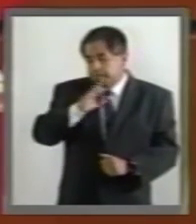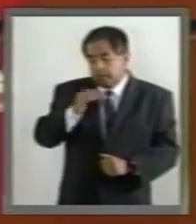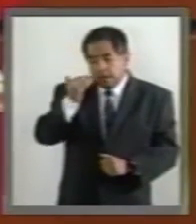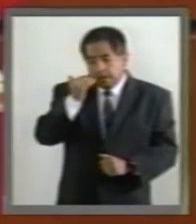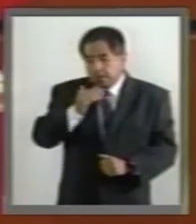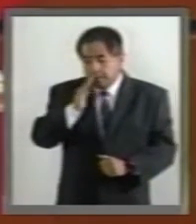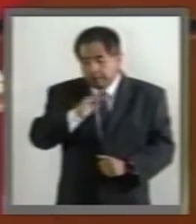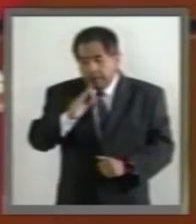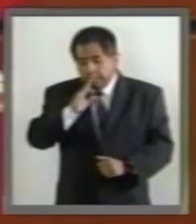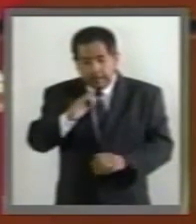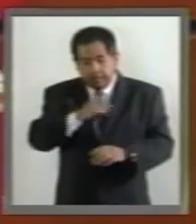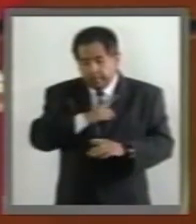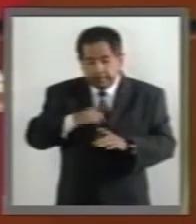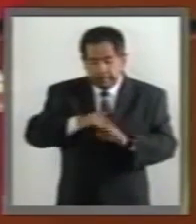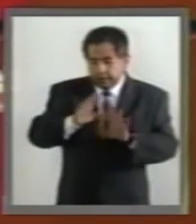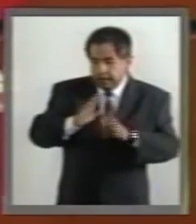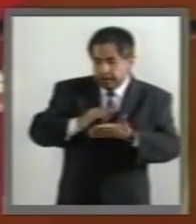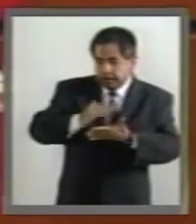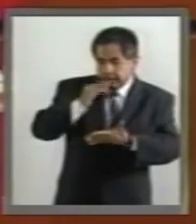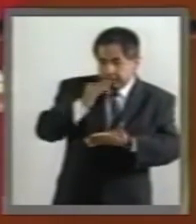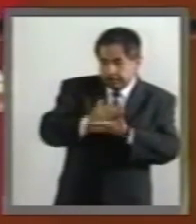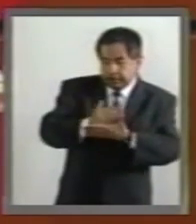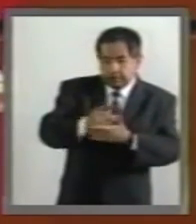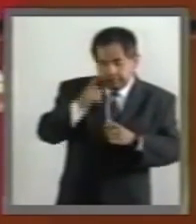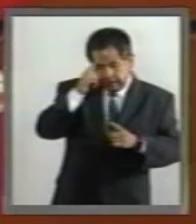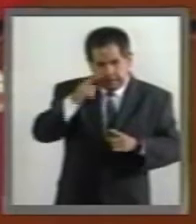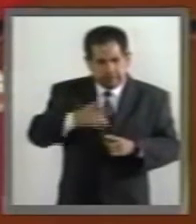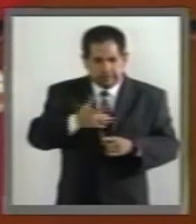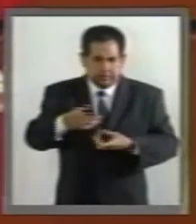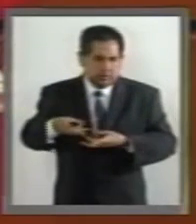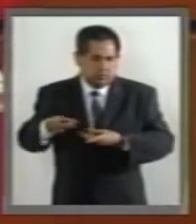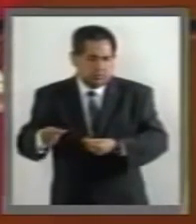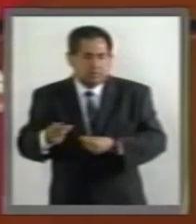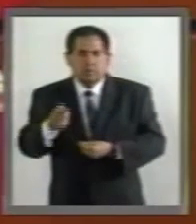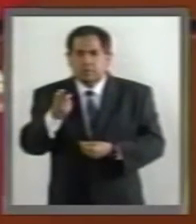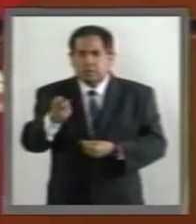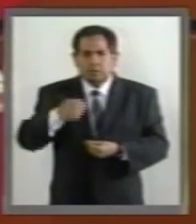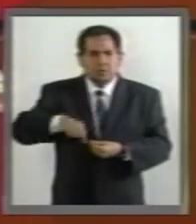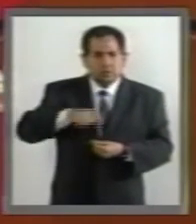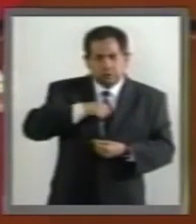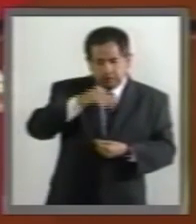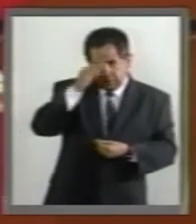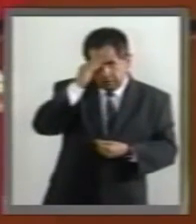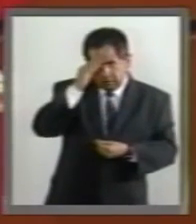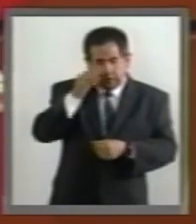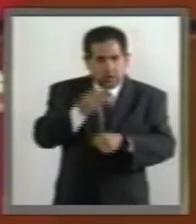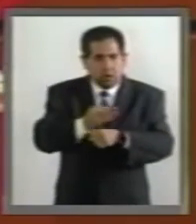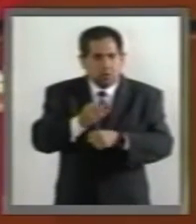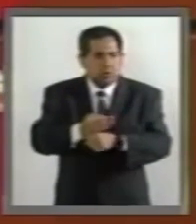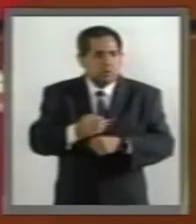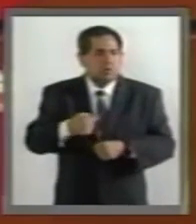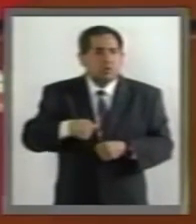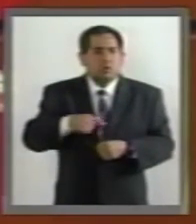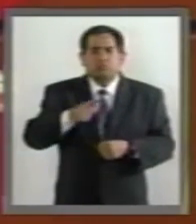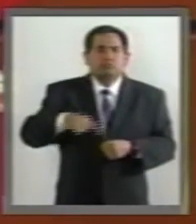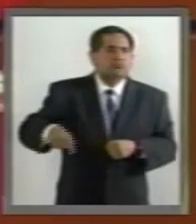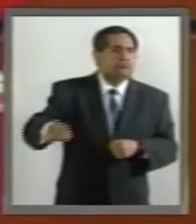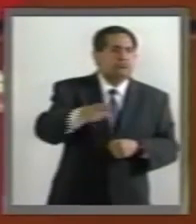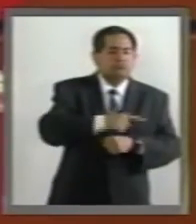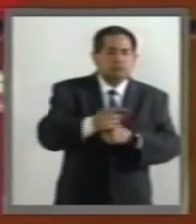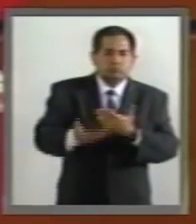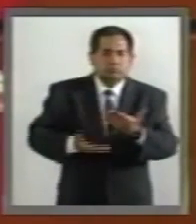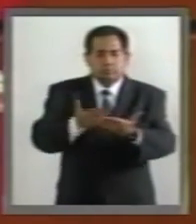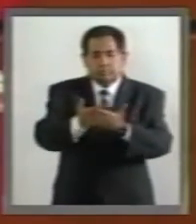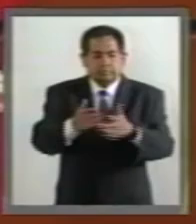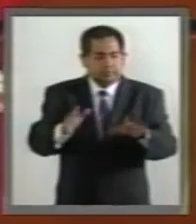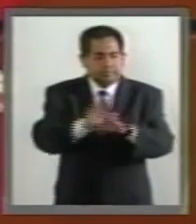detenerse, tiene que evitarse esta discrecionalidad, de tal manera que estamos sometiendo a su consideración la reforma al